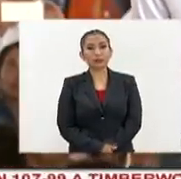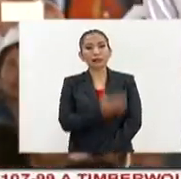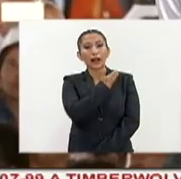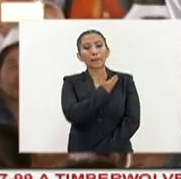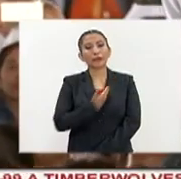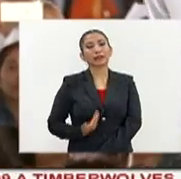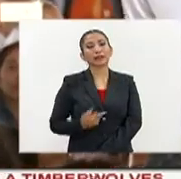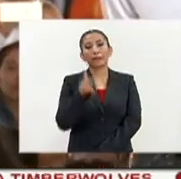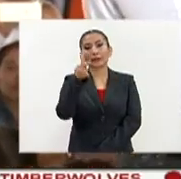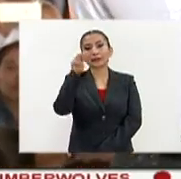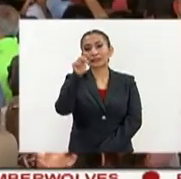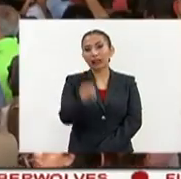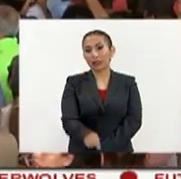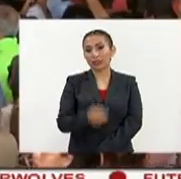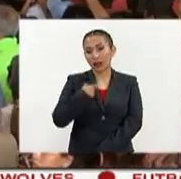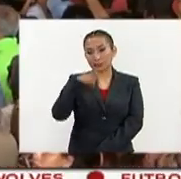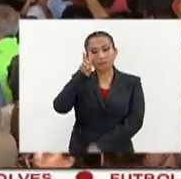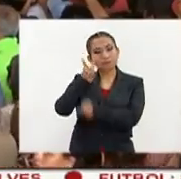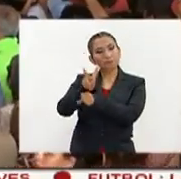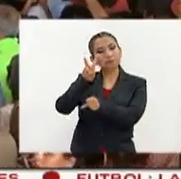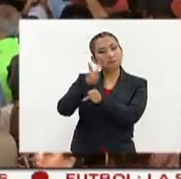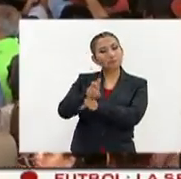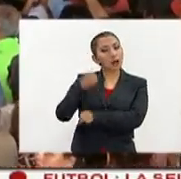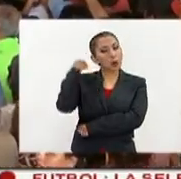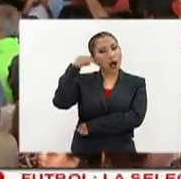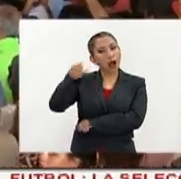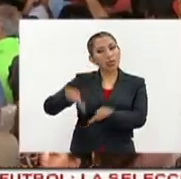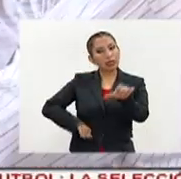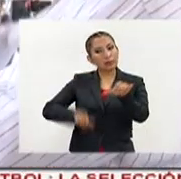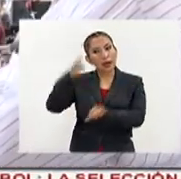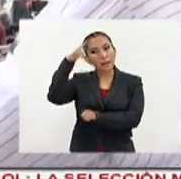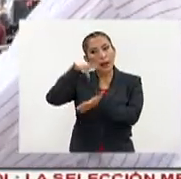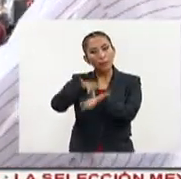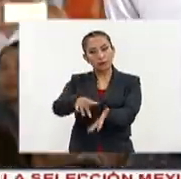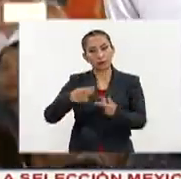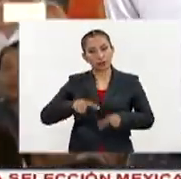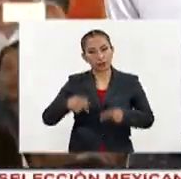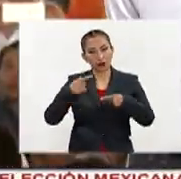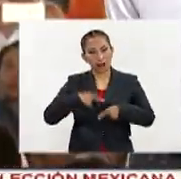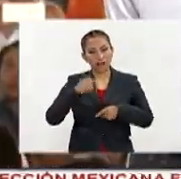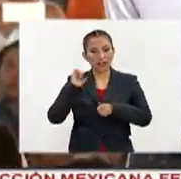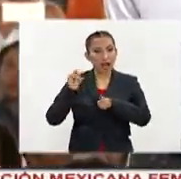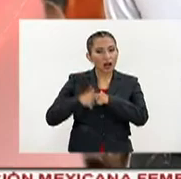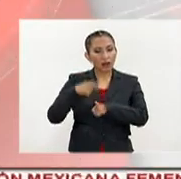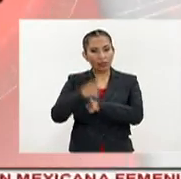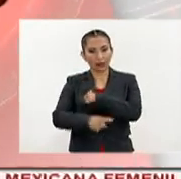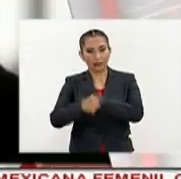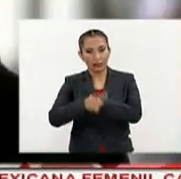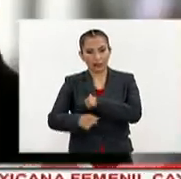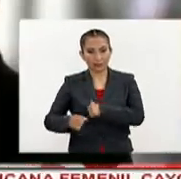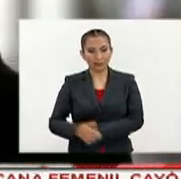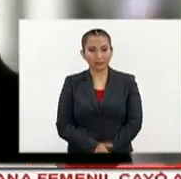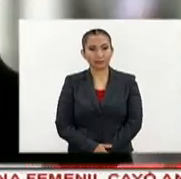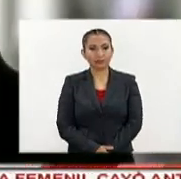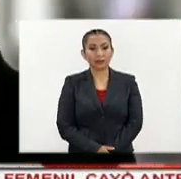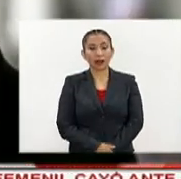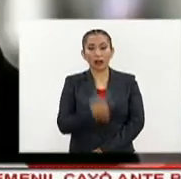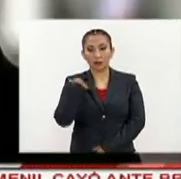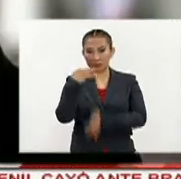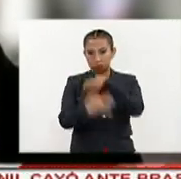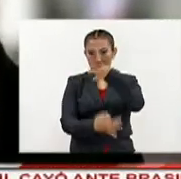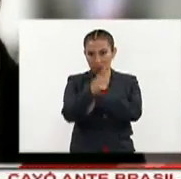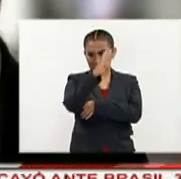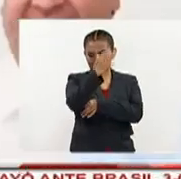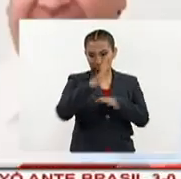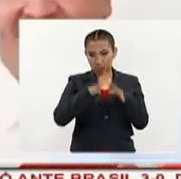El presidente Enrique Peña Nieto supervisó en Oaxaca las acciones de apoyo a los damnificados. Un tribunal